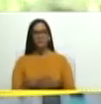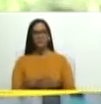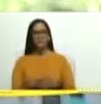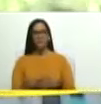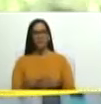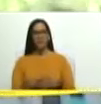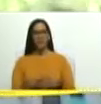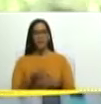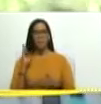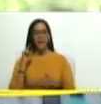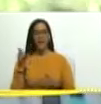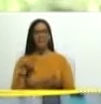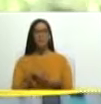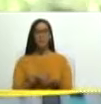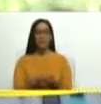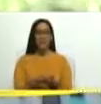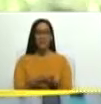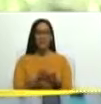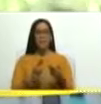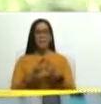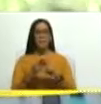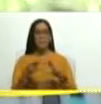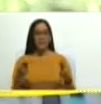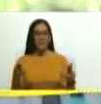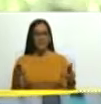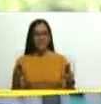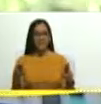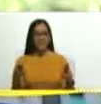Y para que eso ocurra en paz,